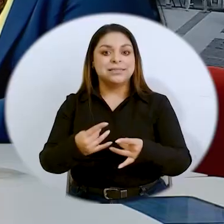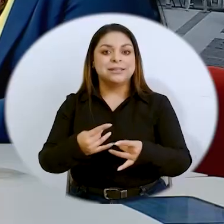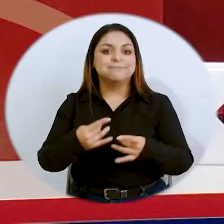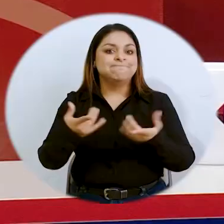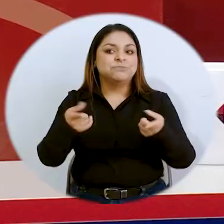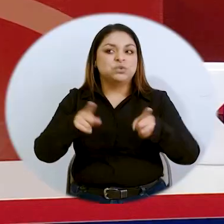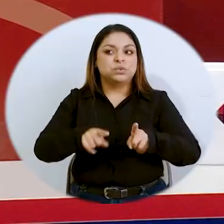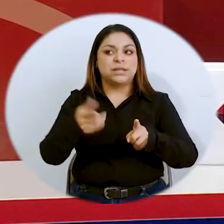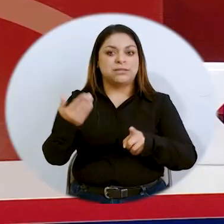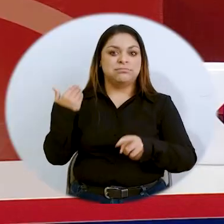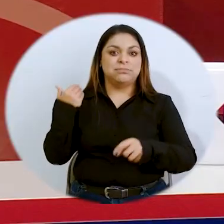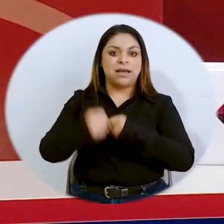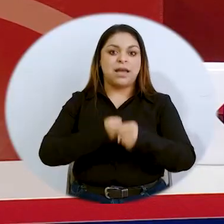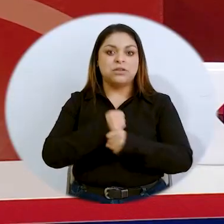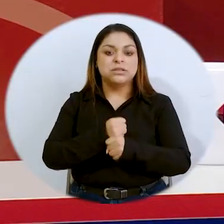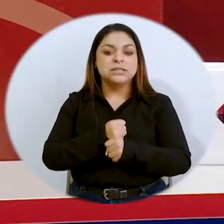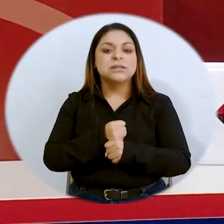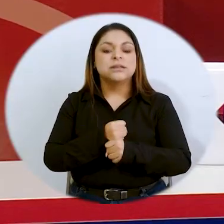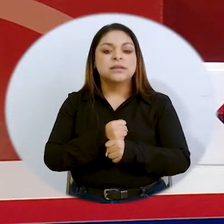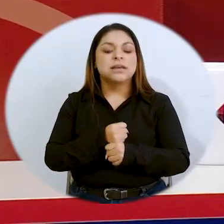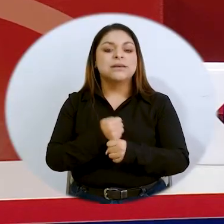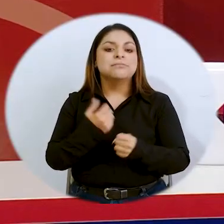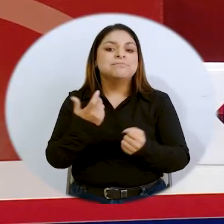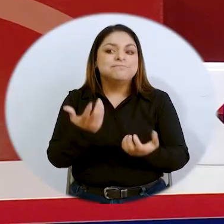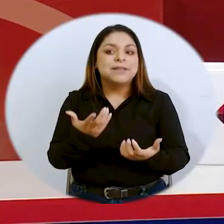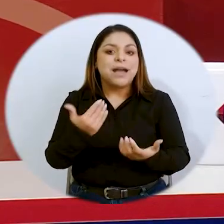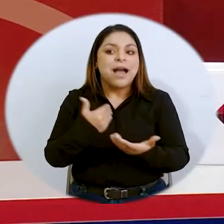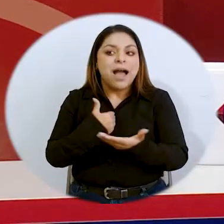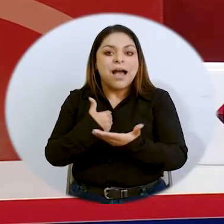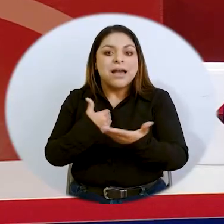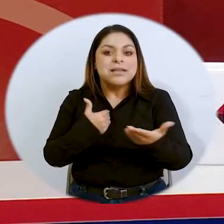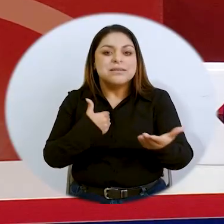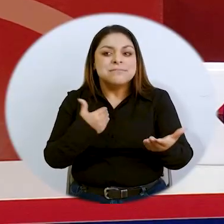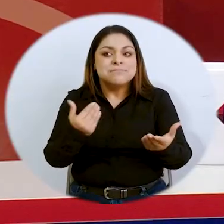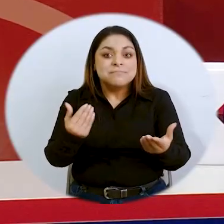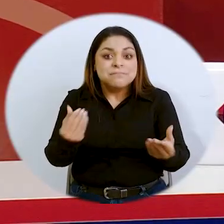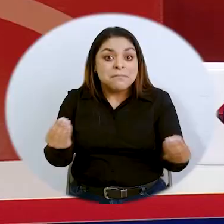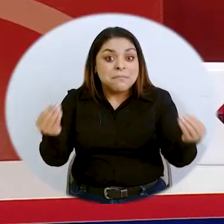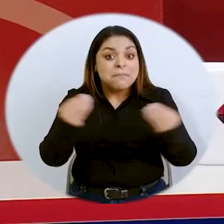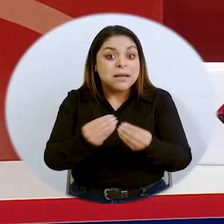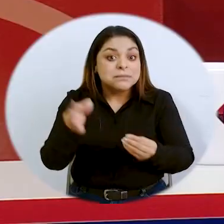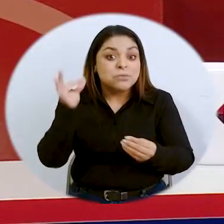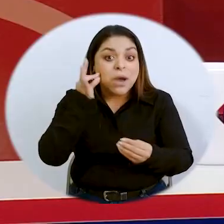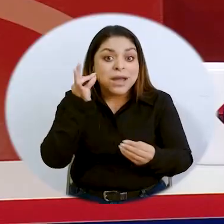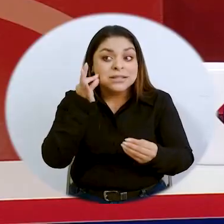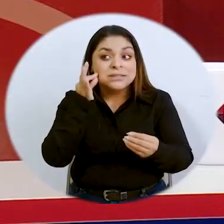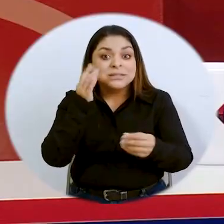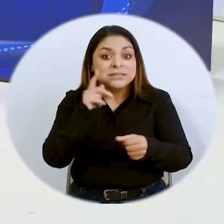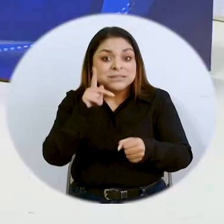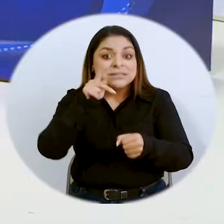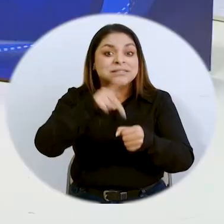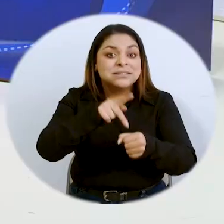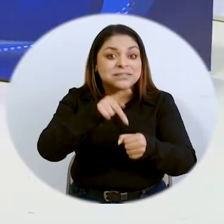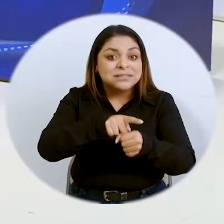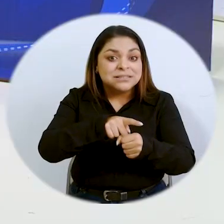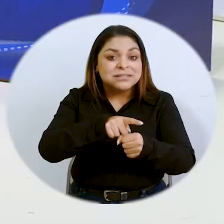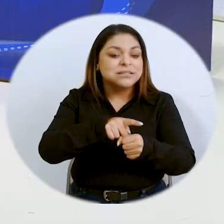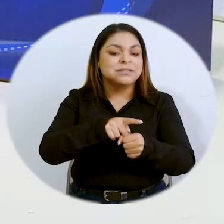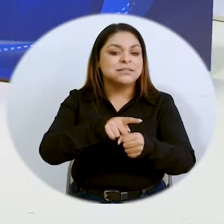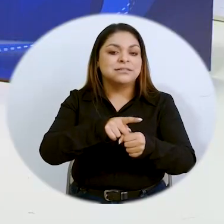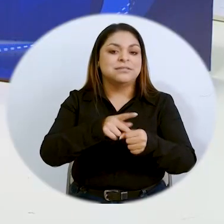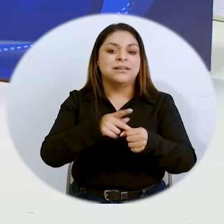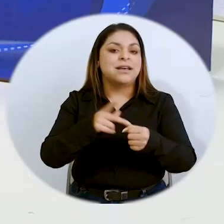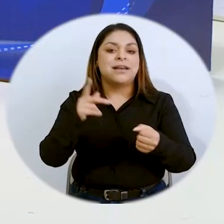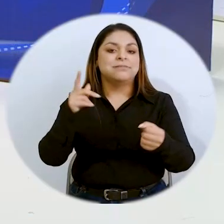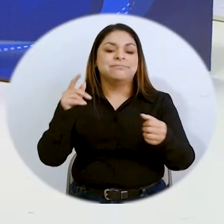en los últimos años es que en lugar de que cada vez hayan más mujeres trabajando o participando activamente en el mercado